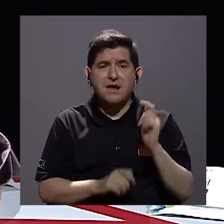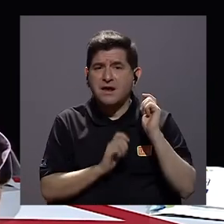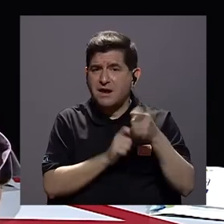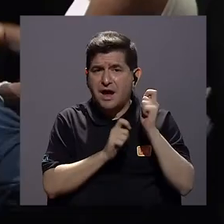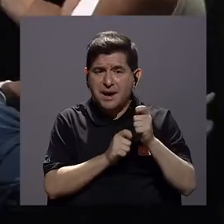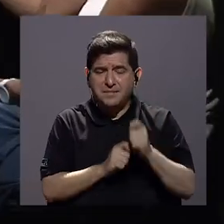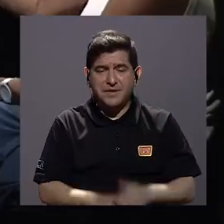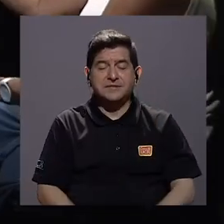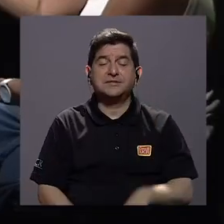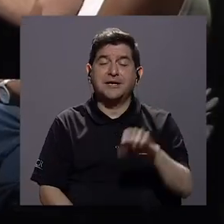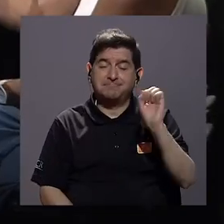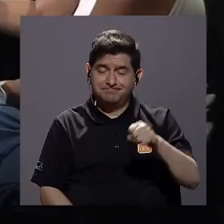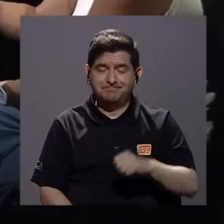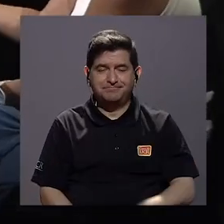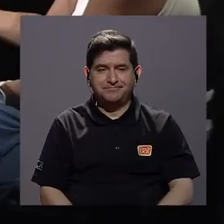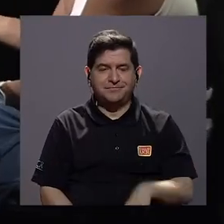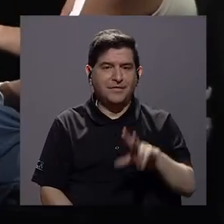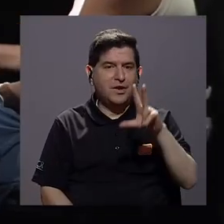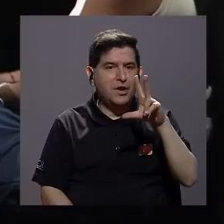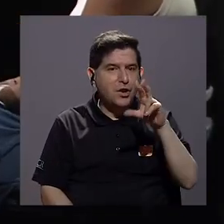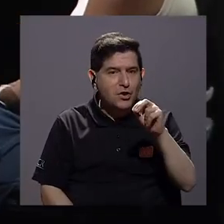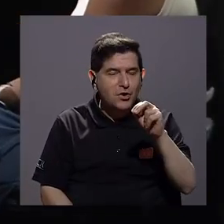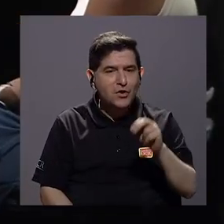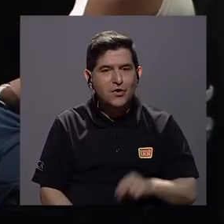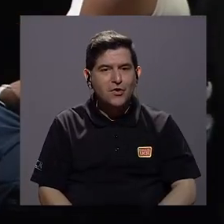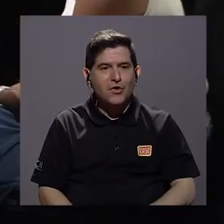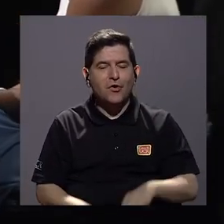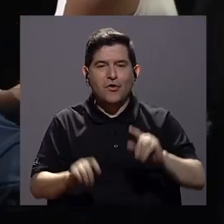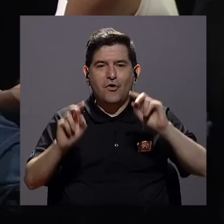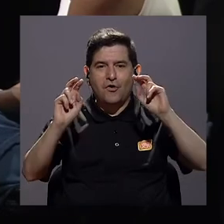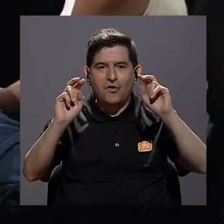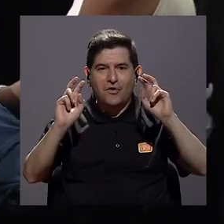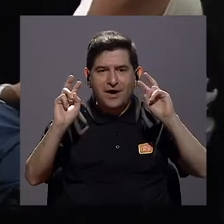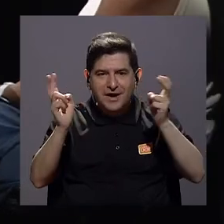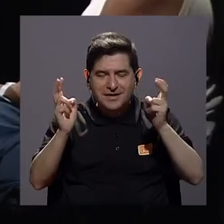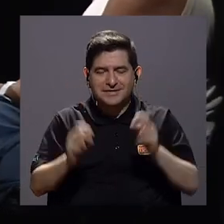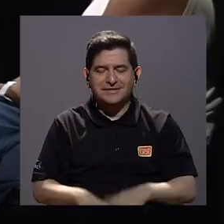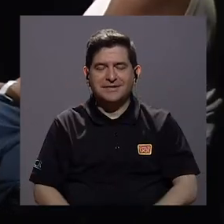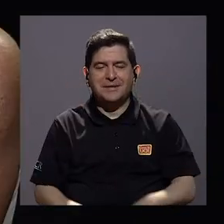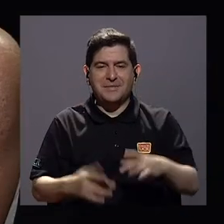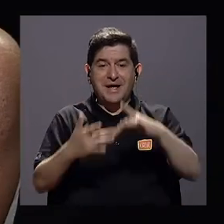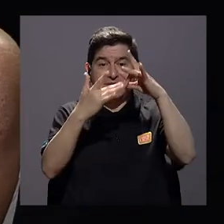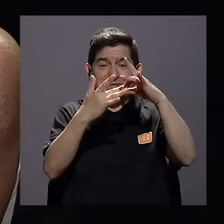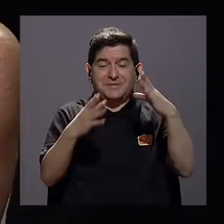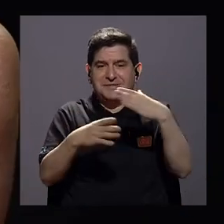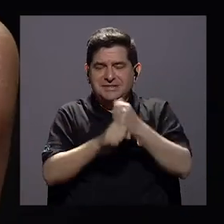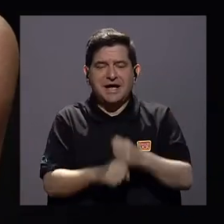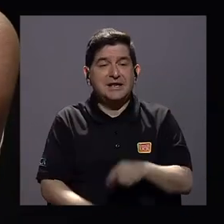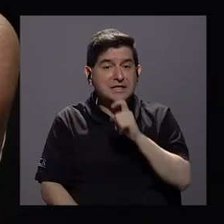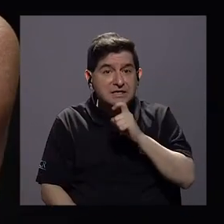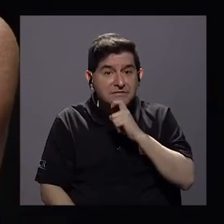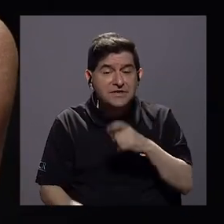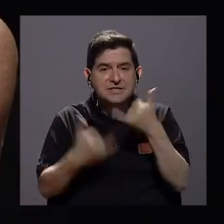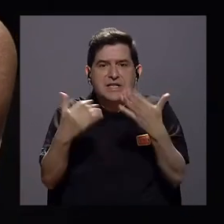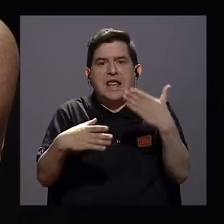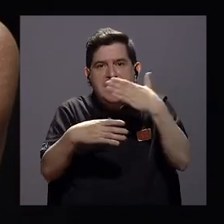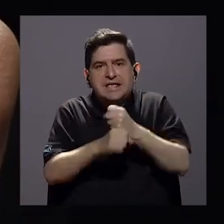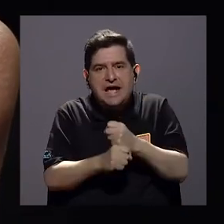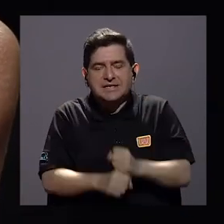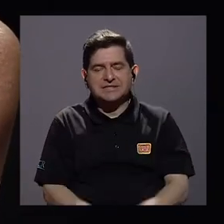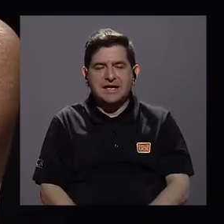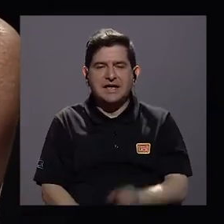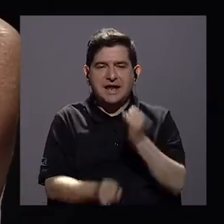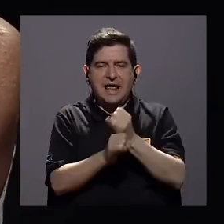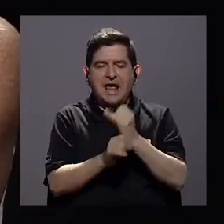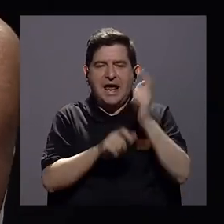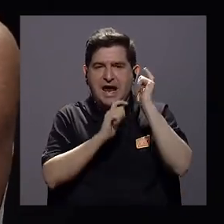salir a pescar porque no se hizo la excepción, ¿verdad? Uh-huh. Costó mucho que se hiciera la excepción. Y ya cuando se hizo, que la hizo el